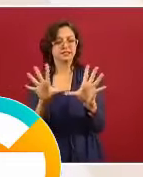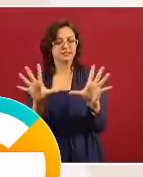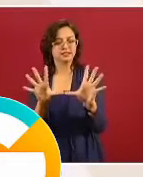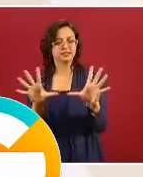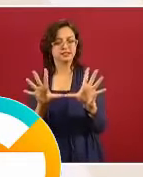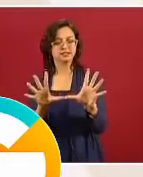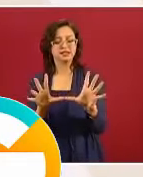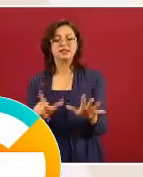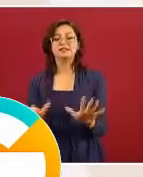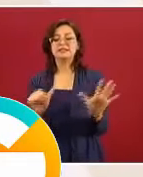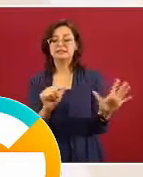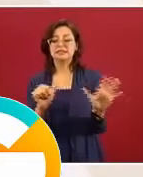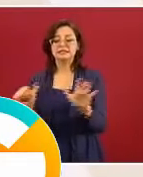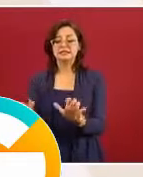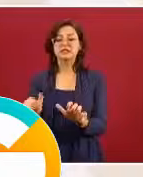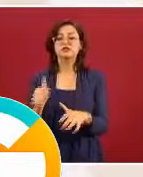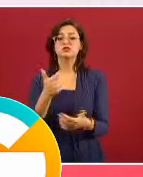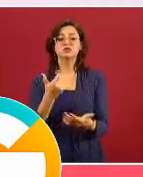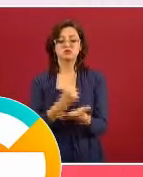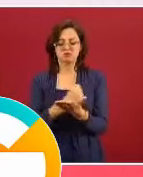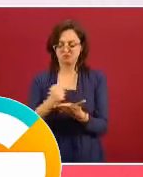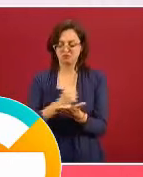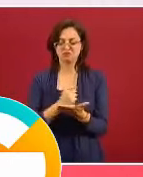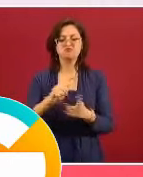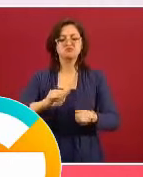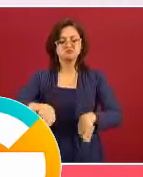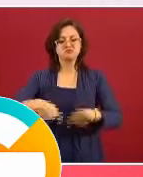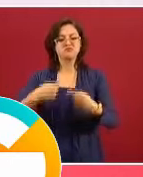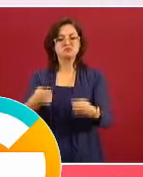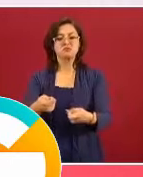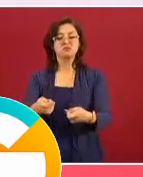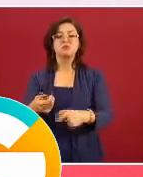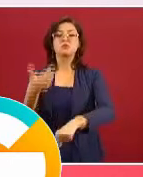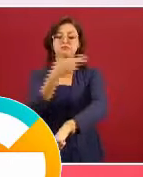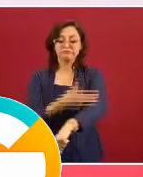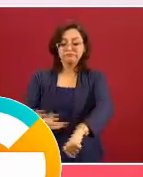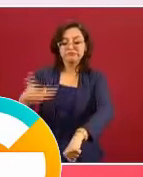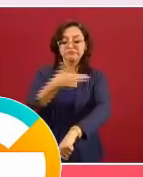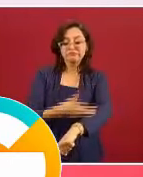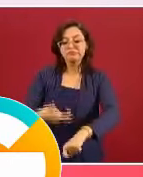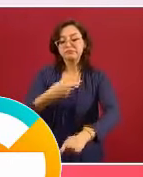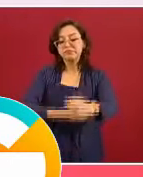619 mil créditos, ha reestructurado